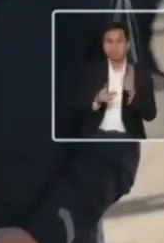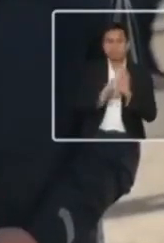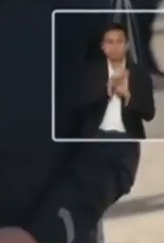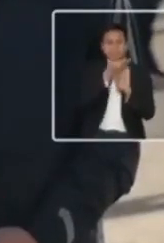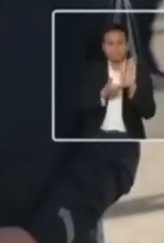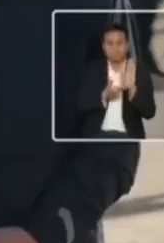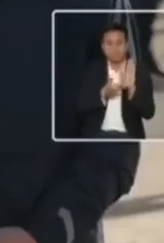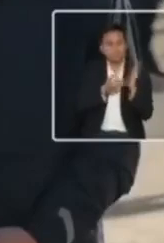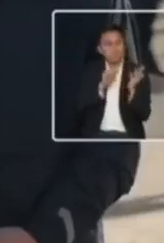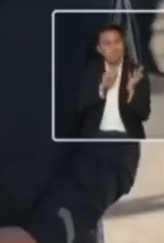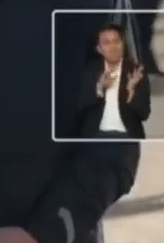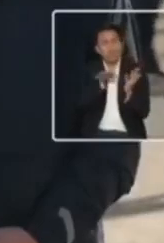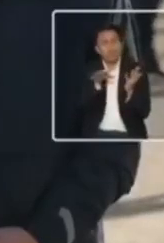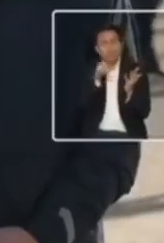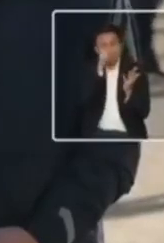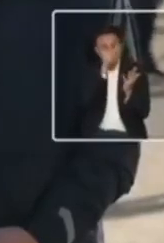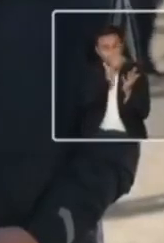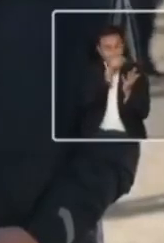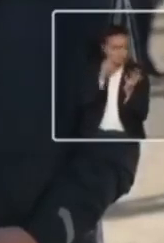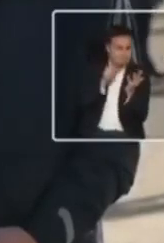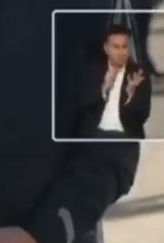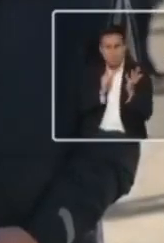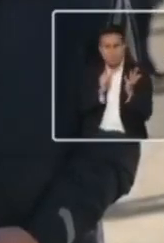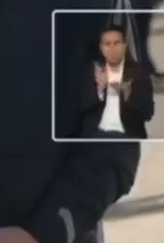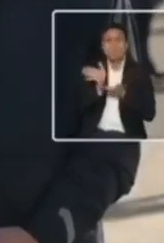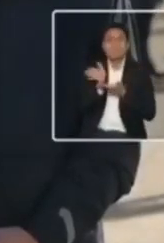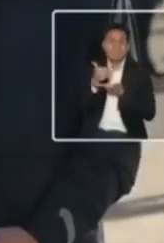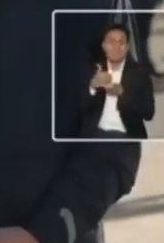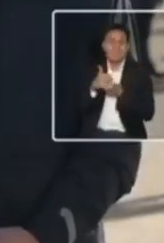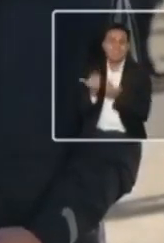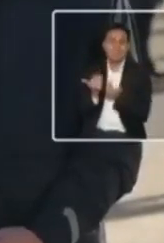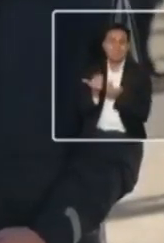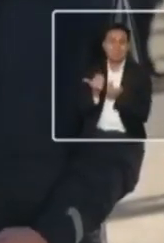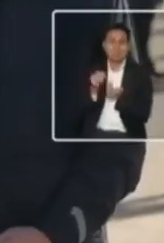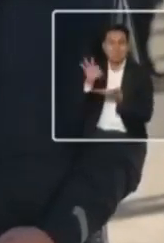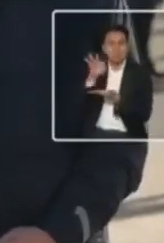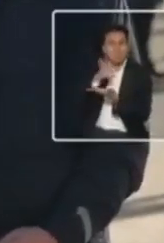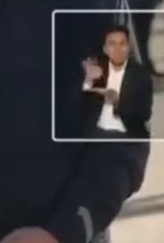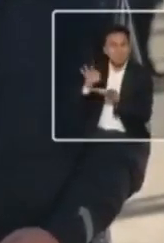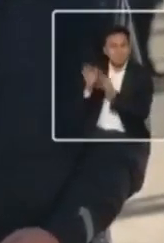y hay que ocuparlas de acuerdo a una estrategia, a